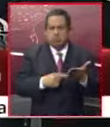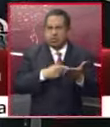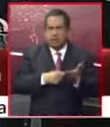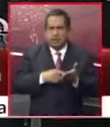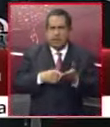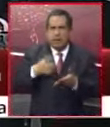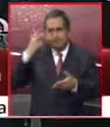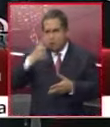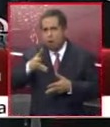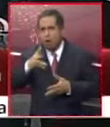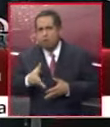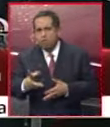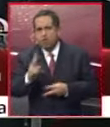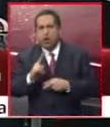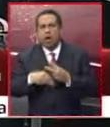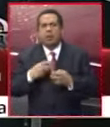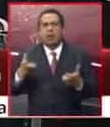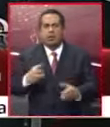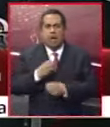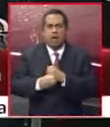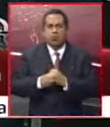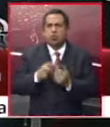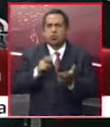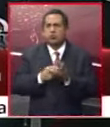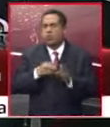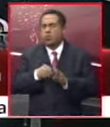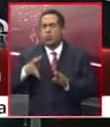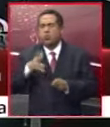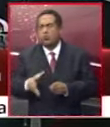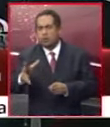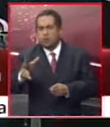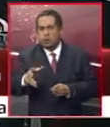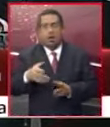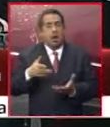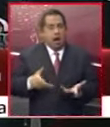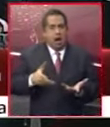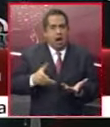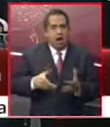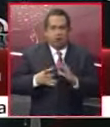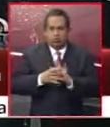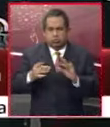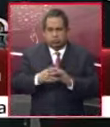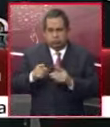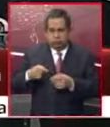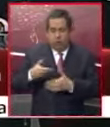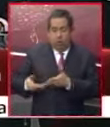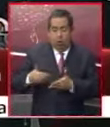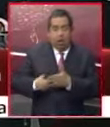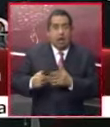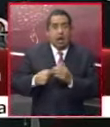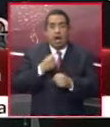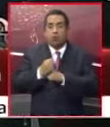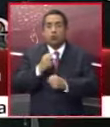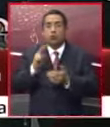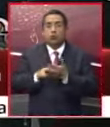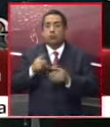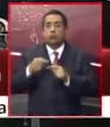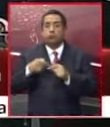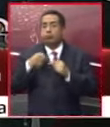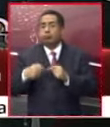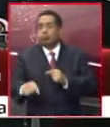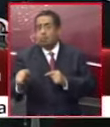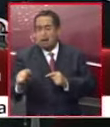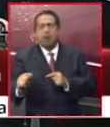el rumbo de México a lo largo del siglo XX y aún hoy, de lleno ya en el siglo XXI, lo